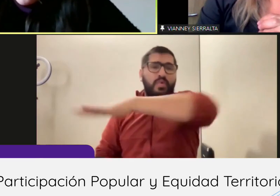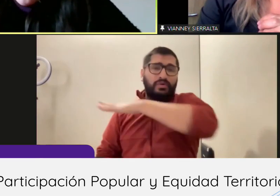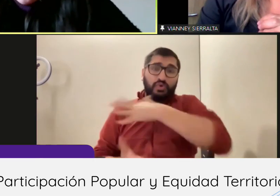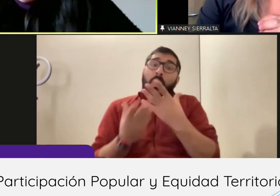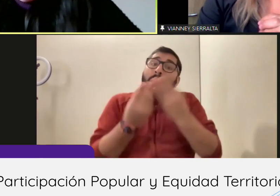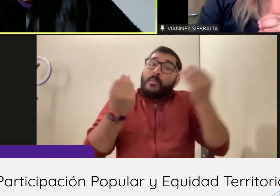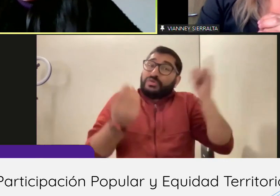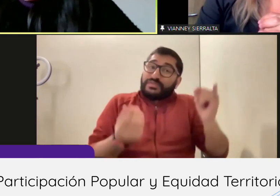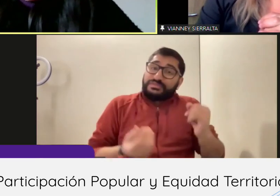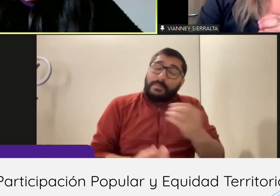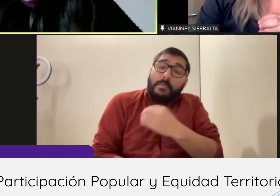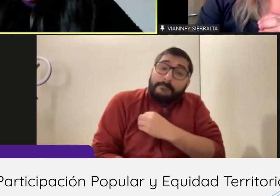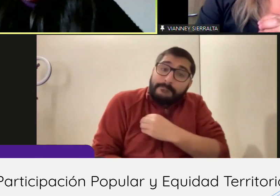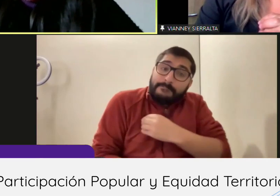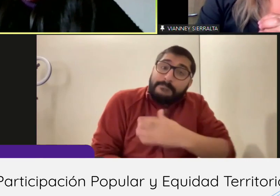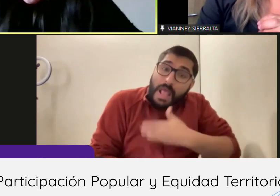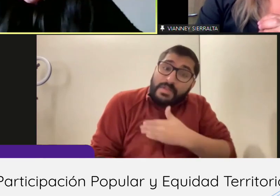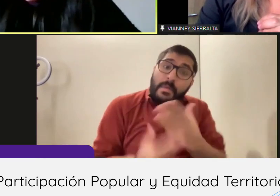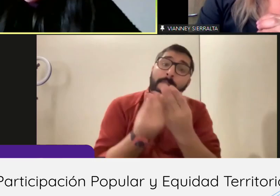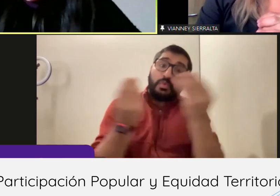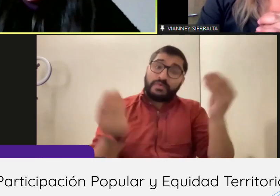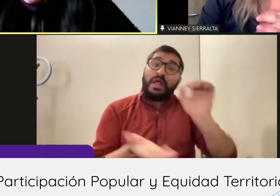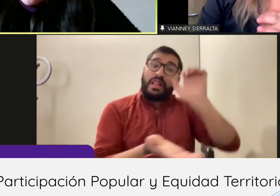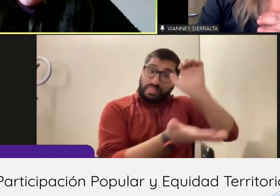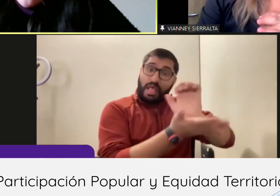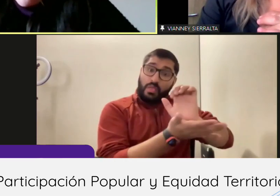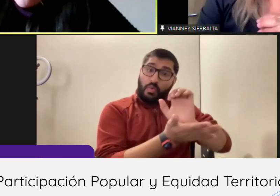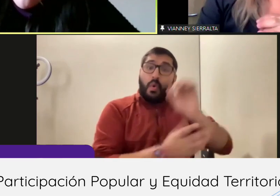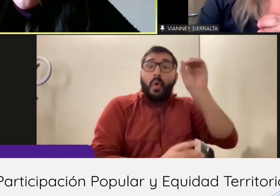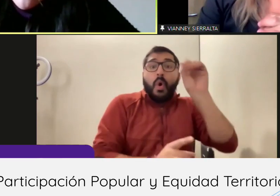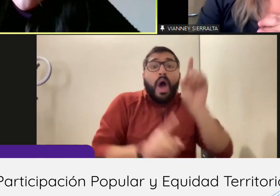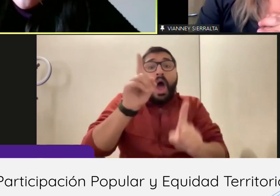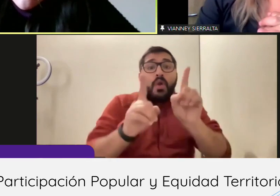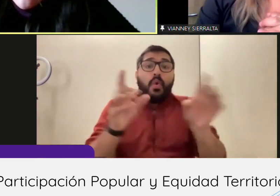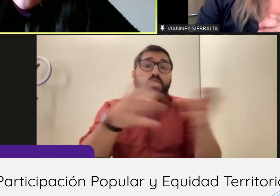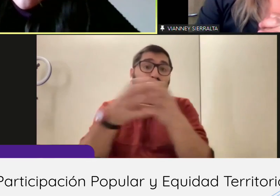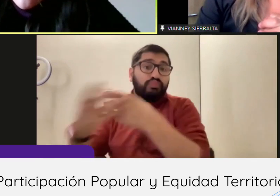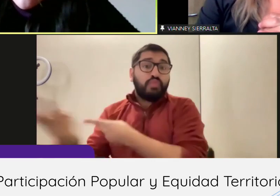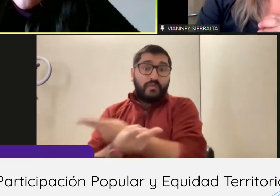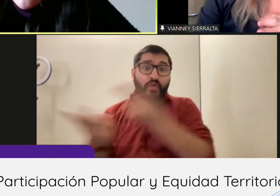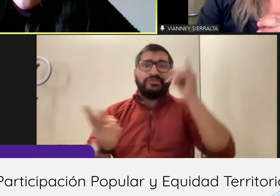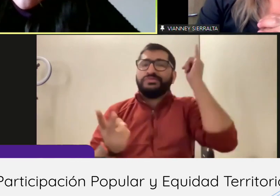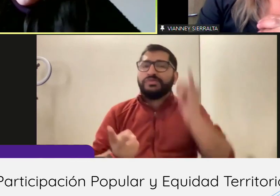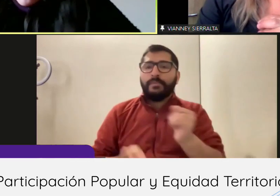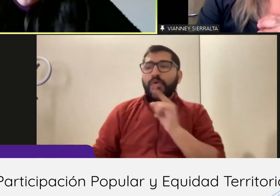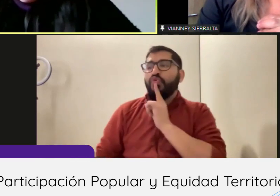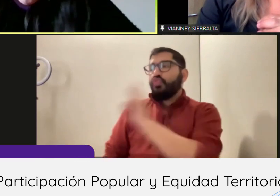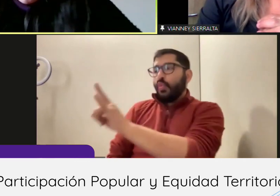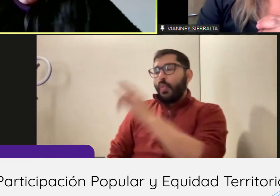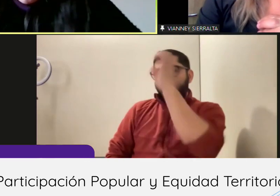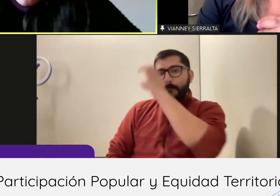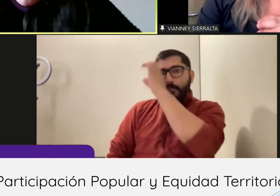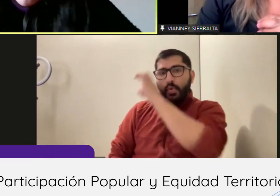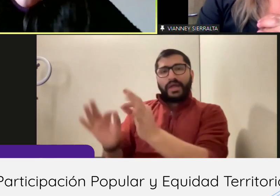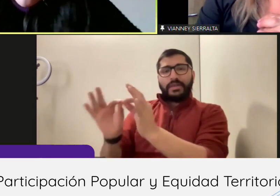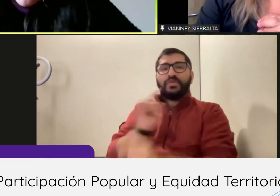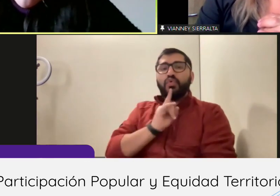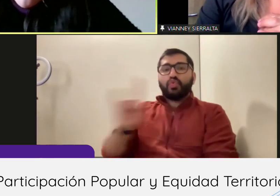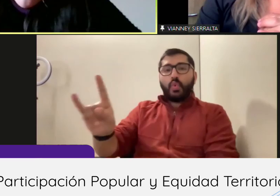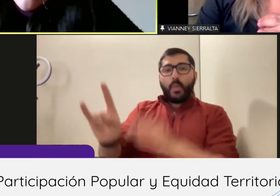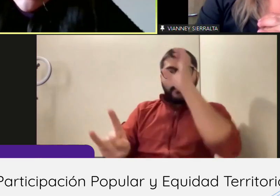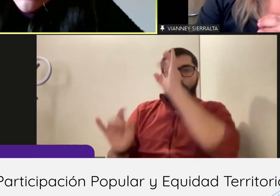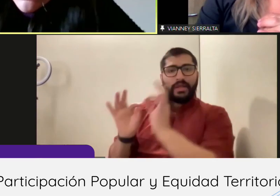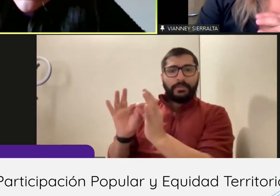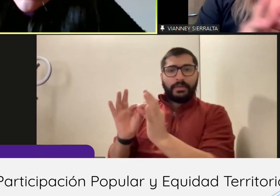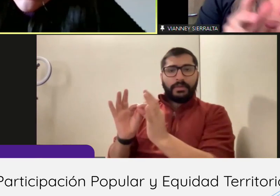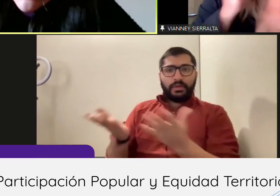participar y contar nuestra realidad. Lamentablemente, el Estado o algunas instancias, ¿no es